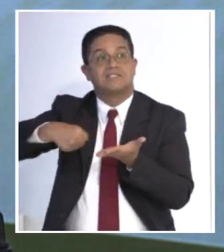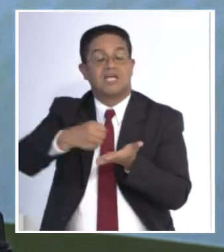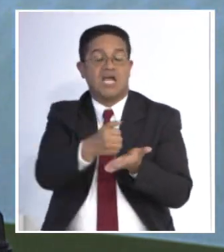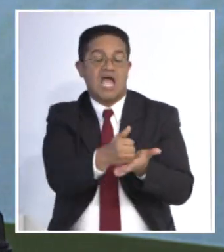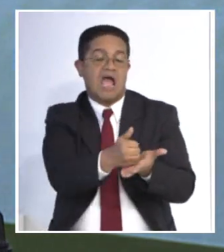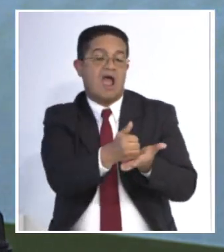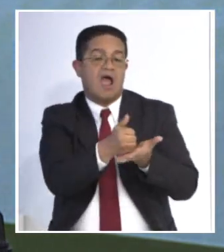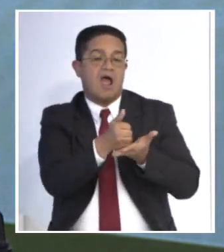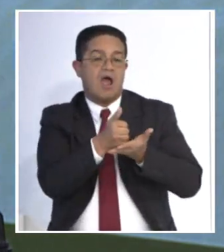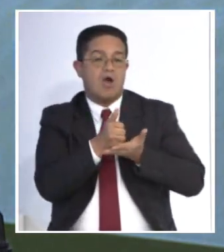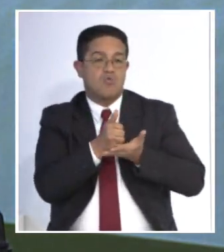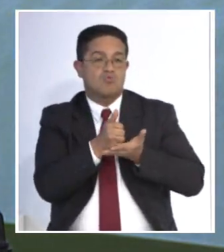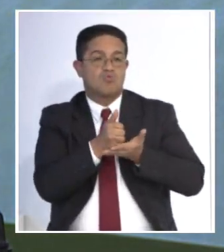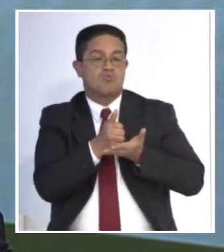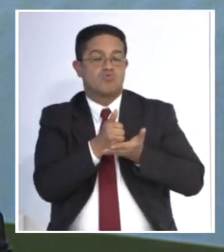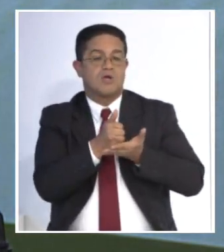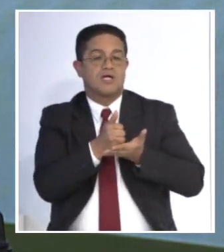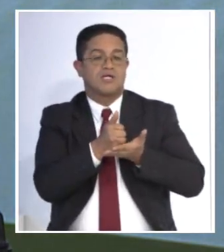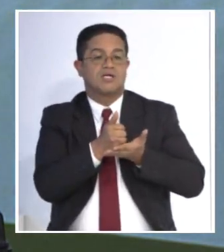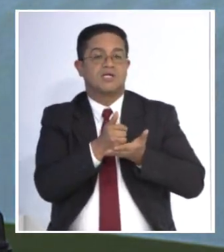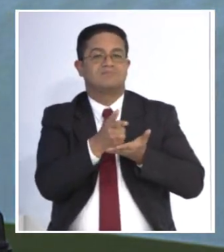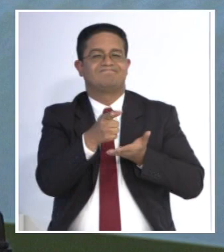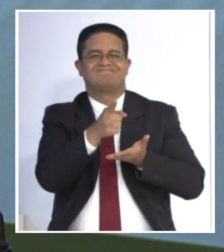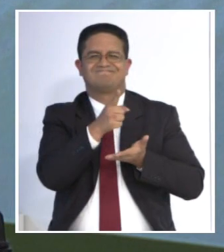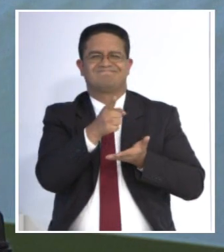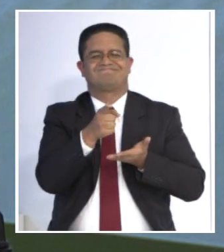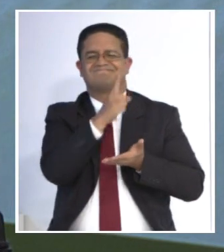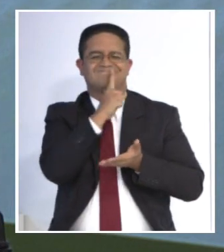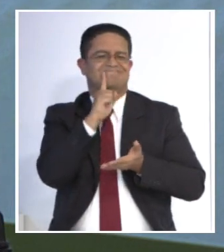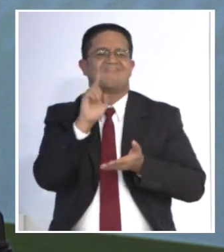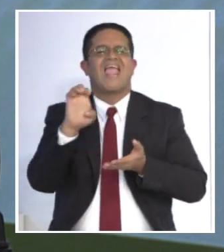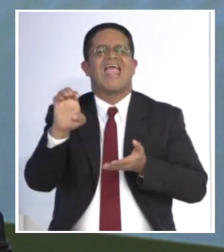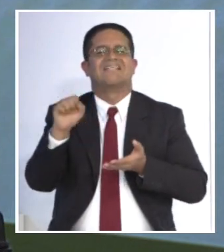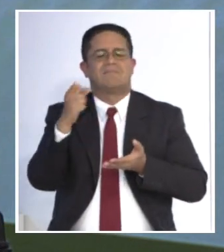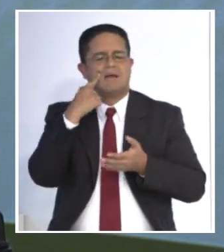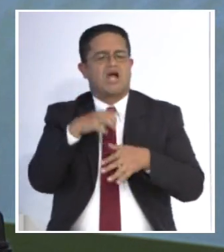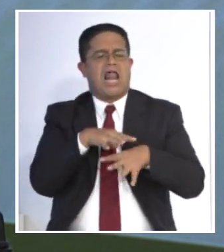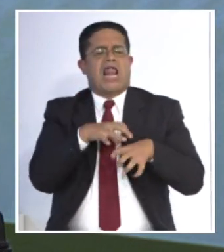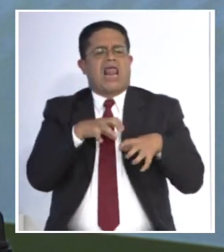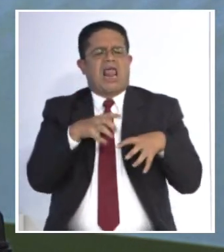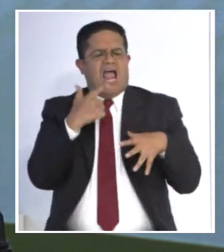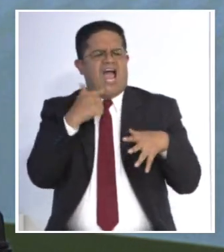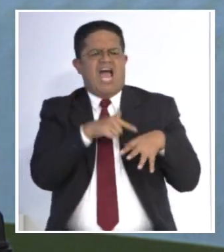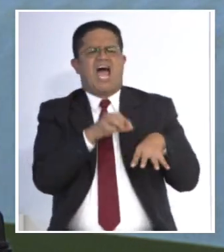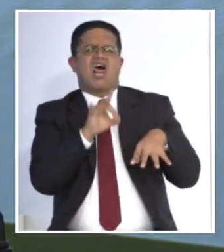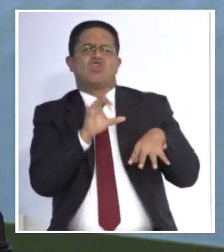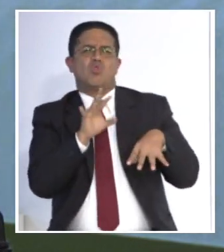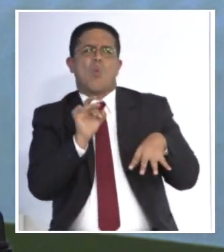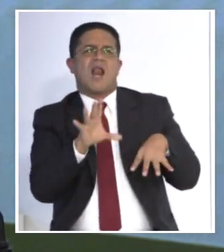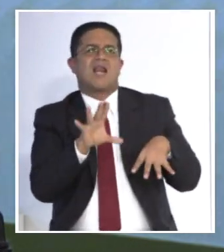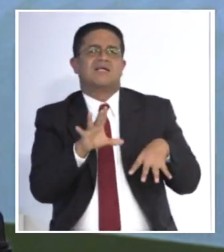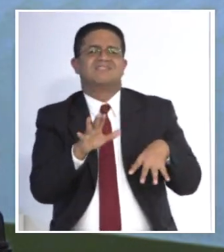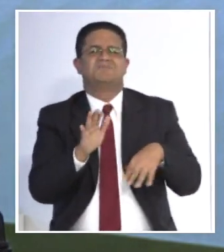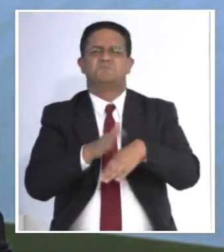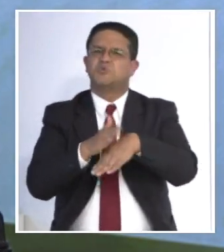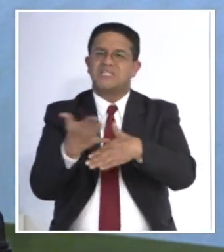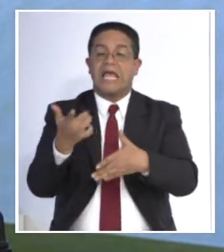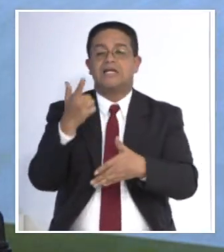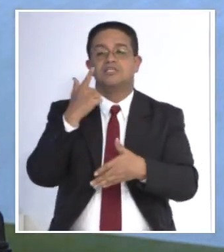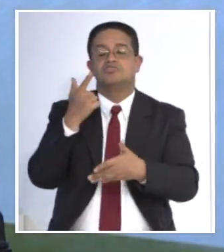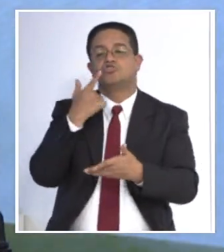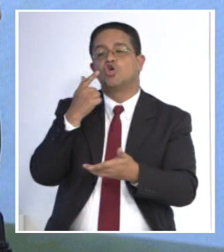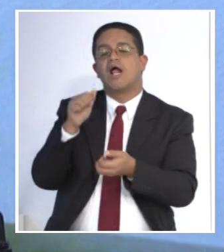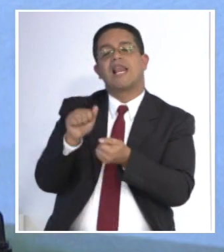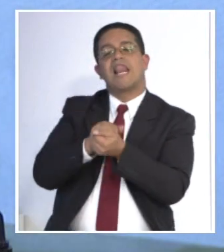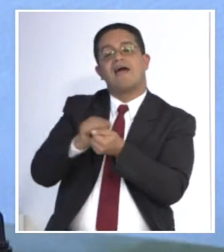llaman en lenguaje coloquial un pasmo. Hija, tengo un pasmo en la mano porque estaba cocinando y